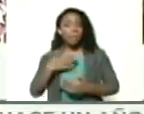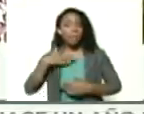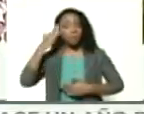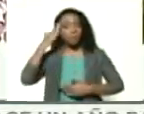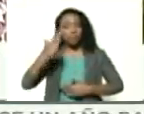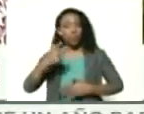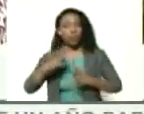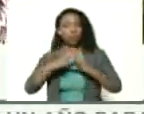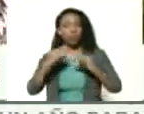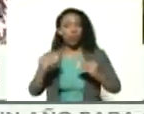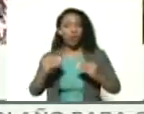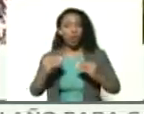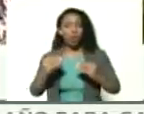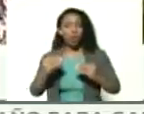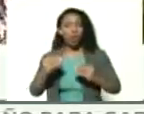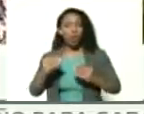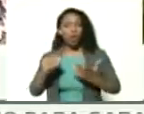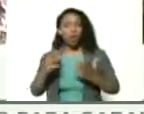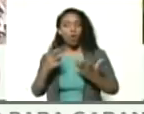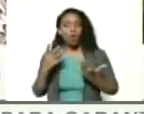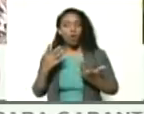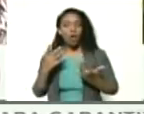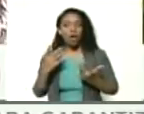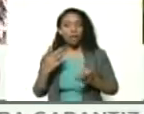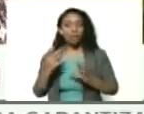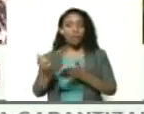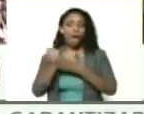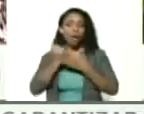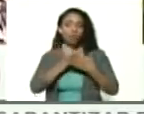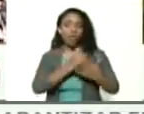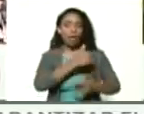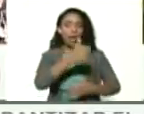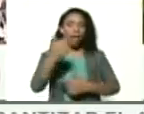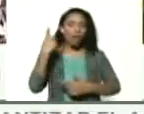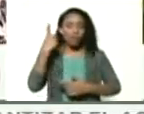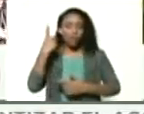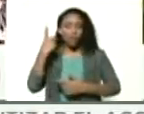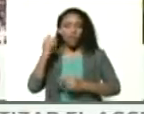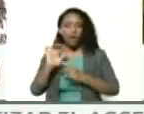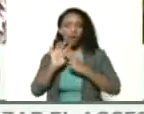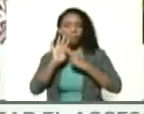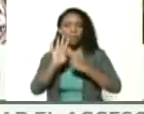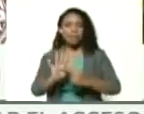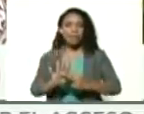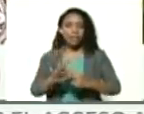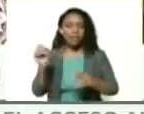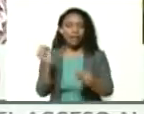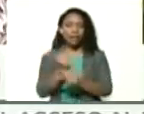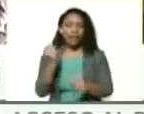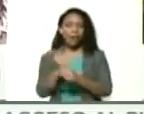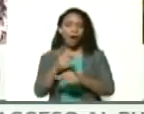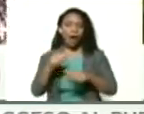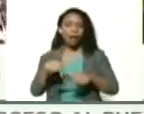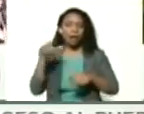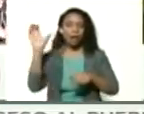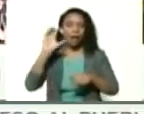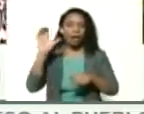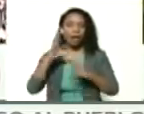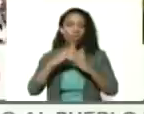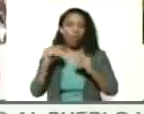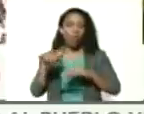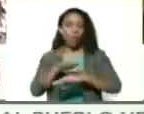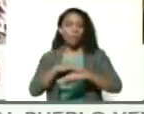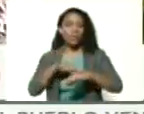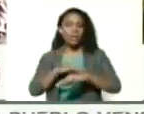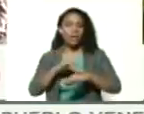los padrinos que vamos a tener de cada uno de los entes que trabajan en Caracas, de todos los